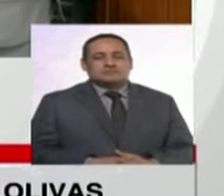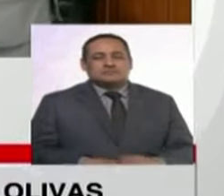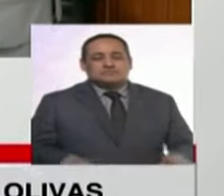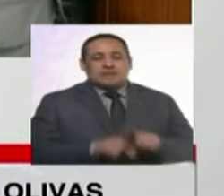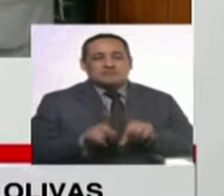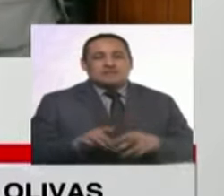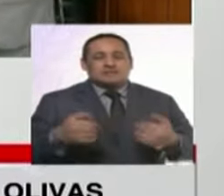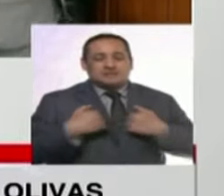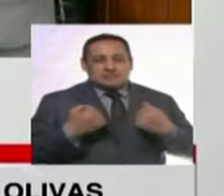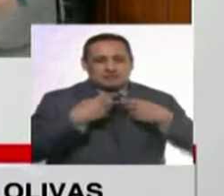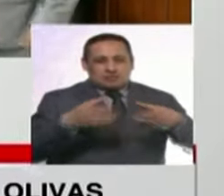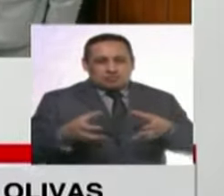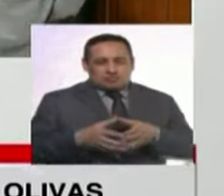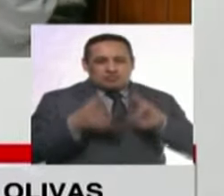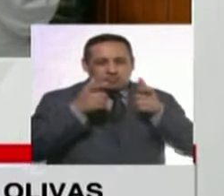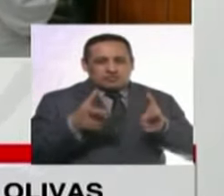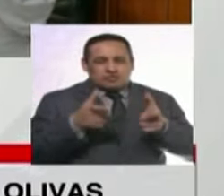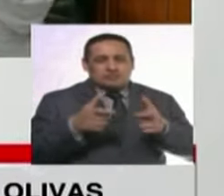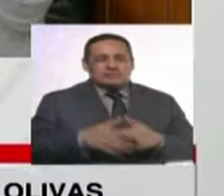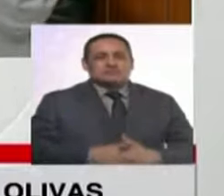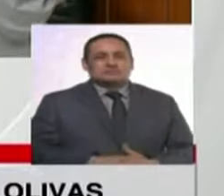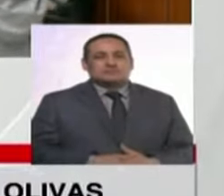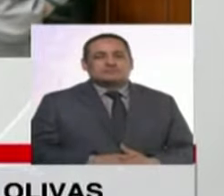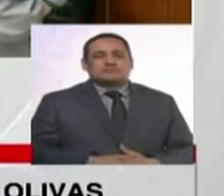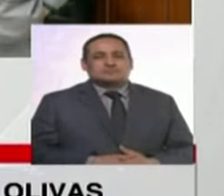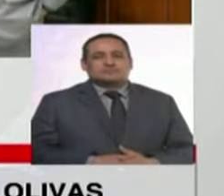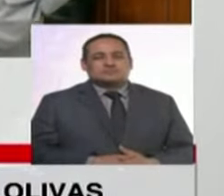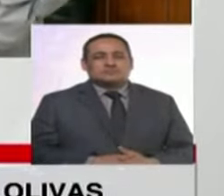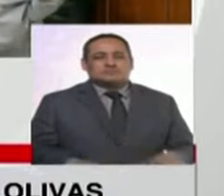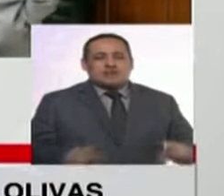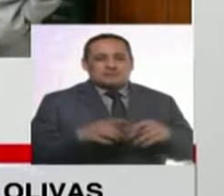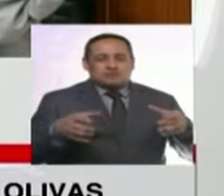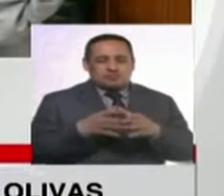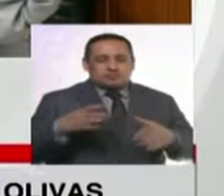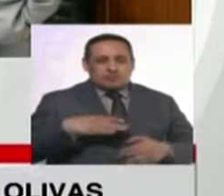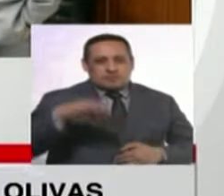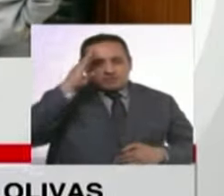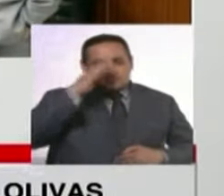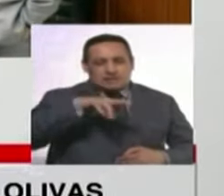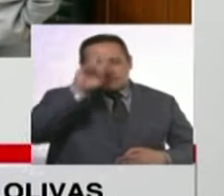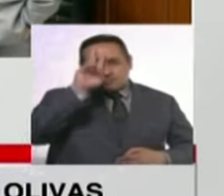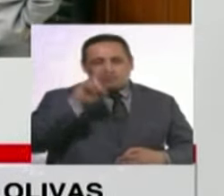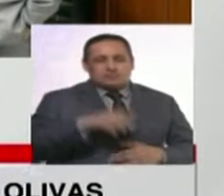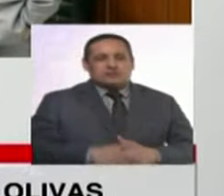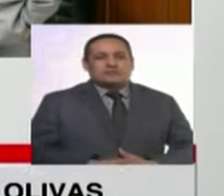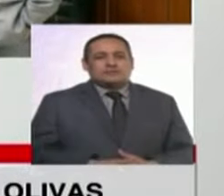tiene órganos de línea la Policía Nacional